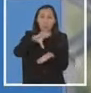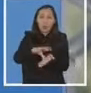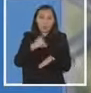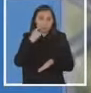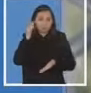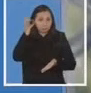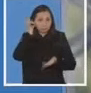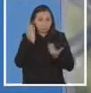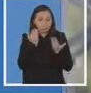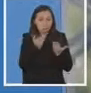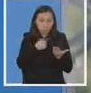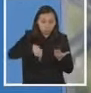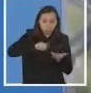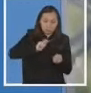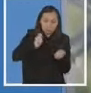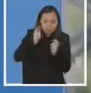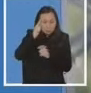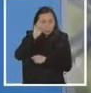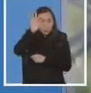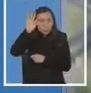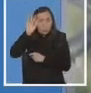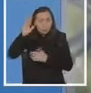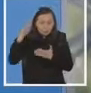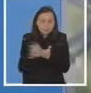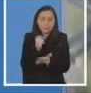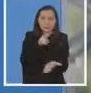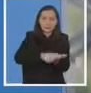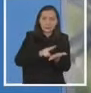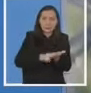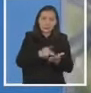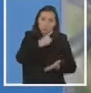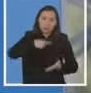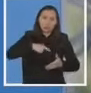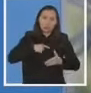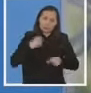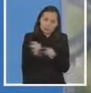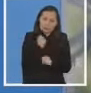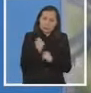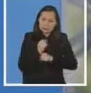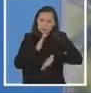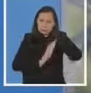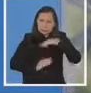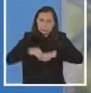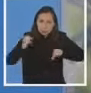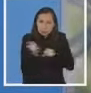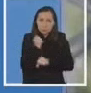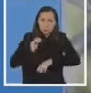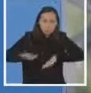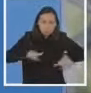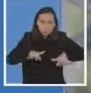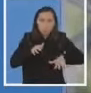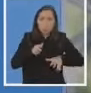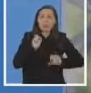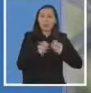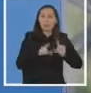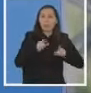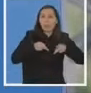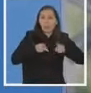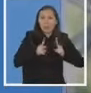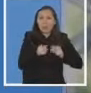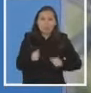quienes convertimos los sueños en realidad, porque somos la clase obrera, la clase que defiende los derechos